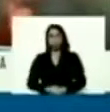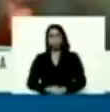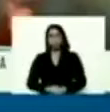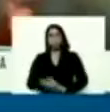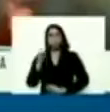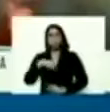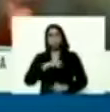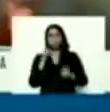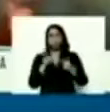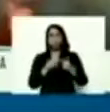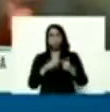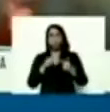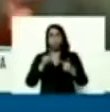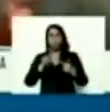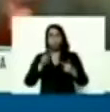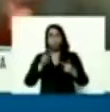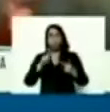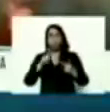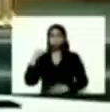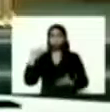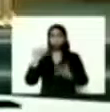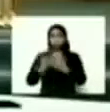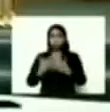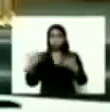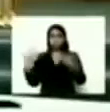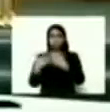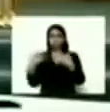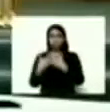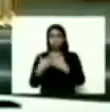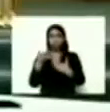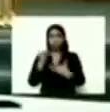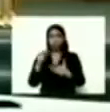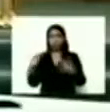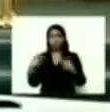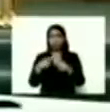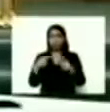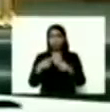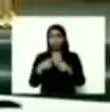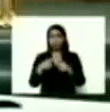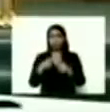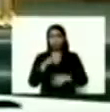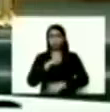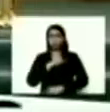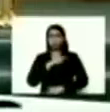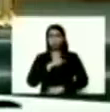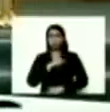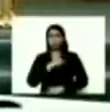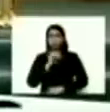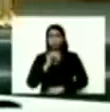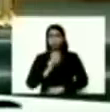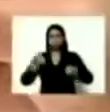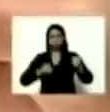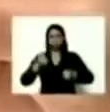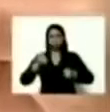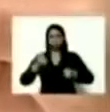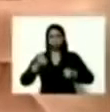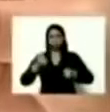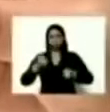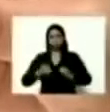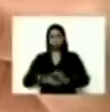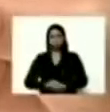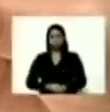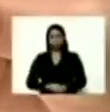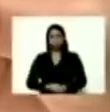Y el señor Luke Alexander Denman. Aquí está su carnet. Explica que Estados Unidos, Colombia y el opositor Juan